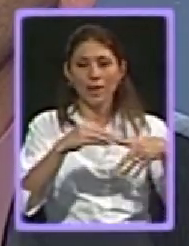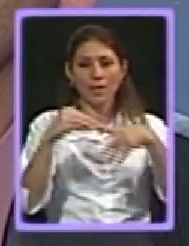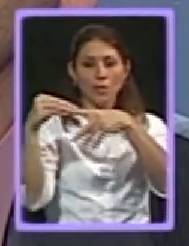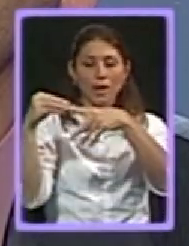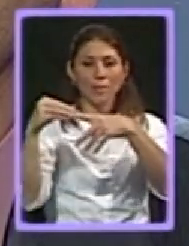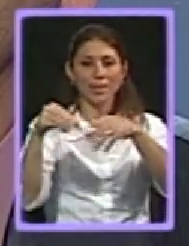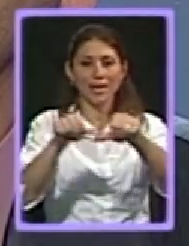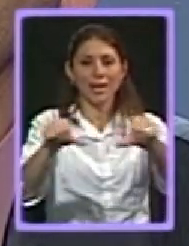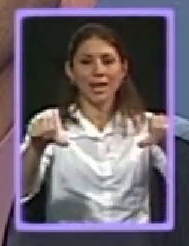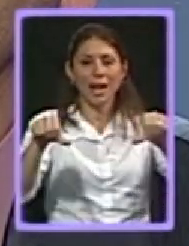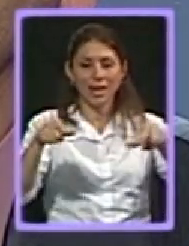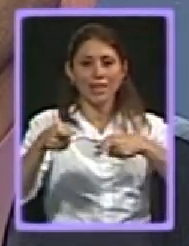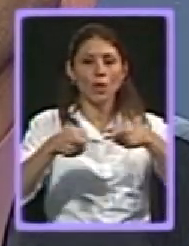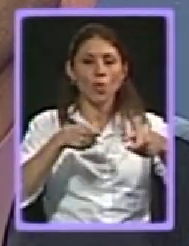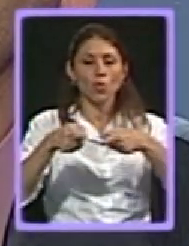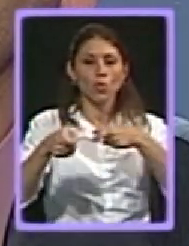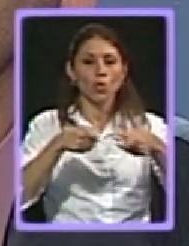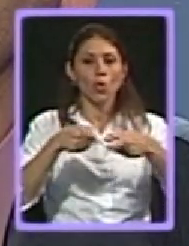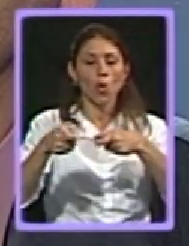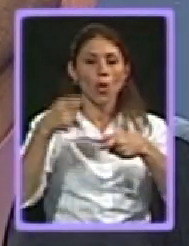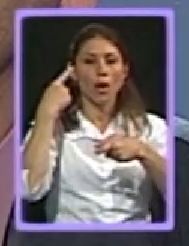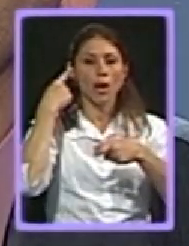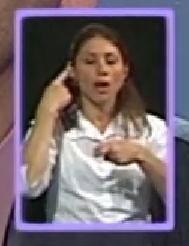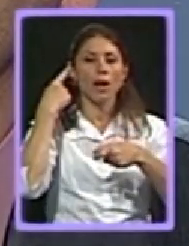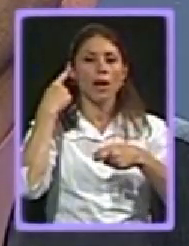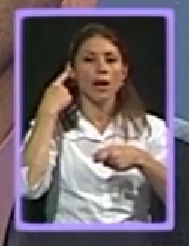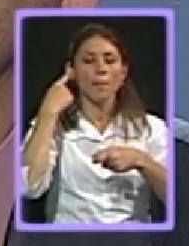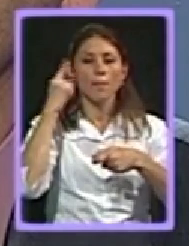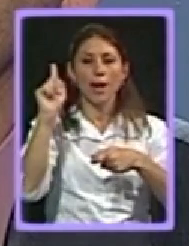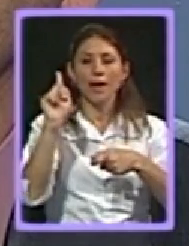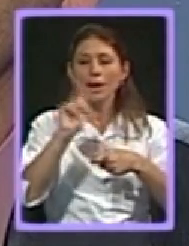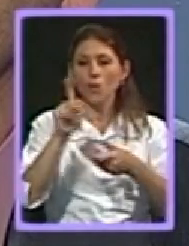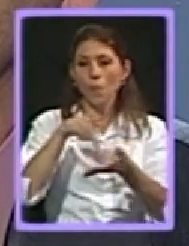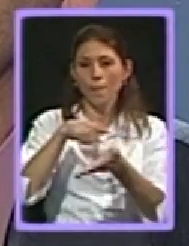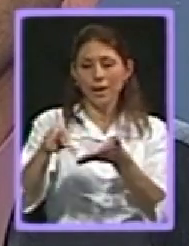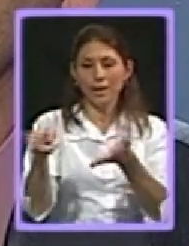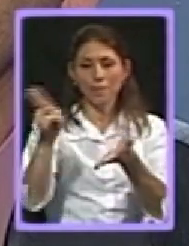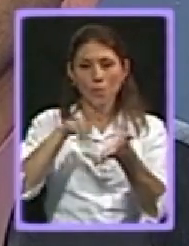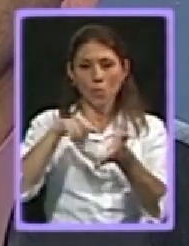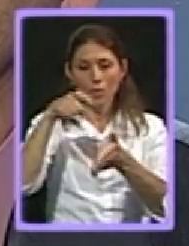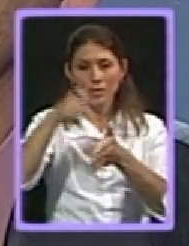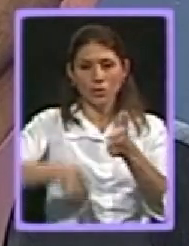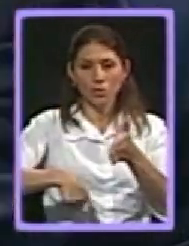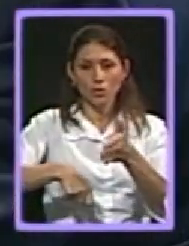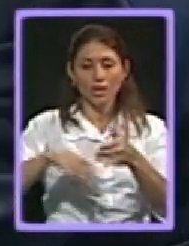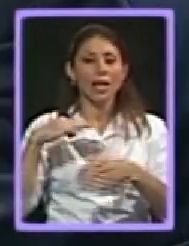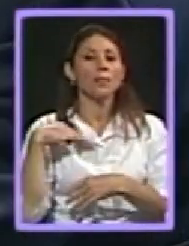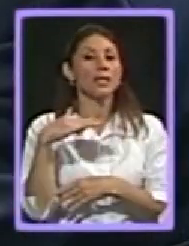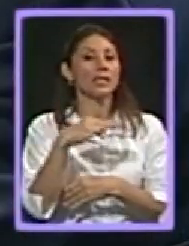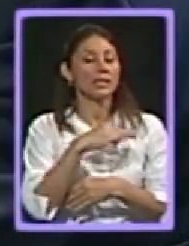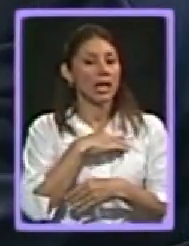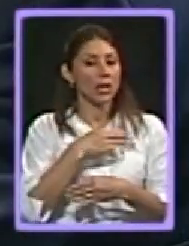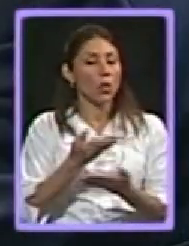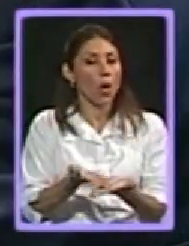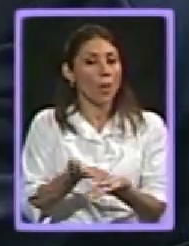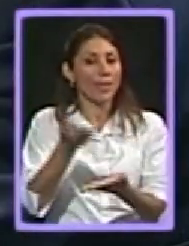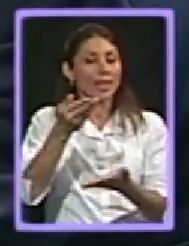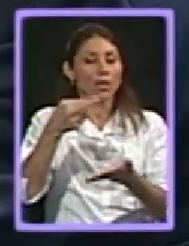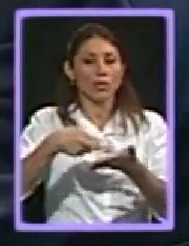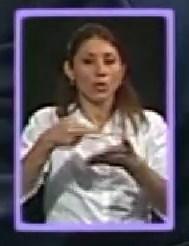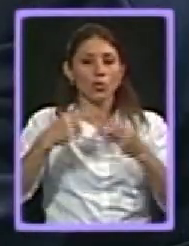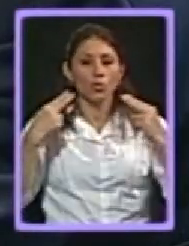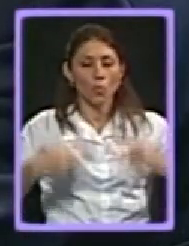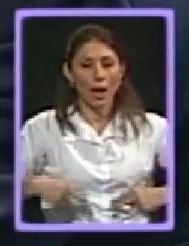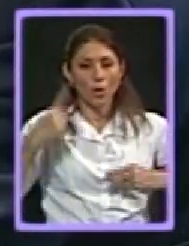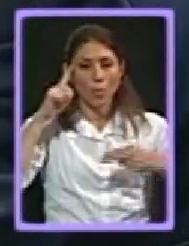área de control de la evasión. El Ministerio ha aumentado significativamente el recurso humano hacia estas tareas,